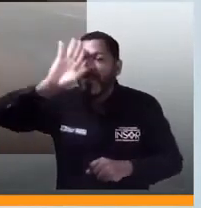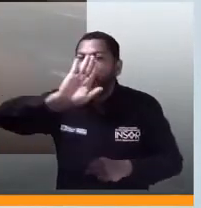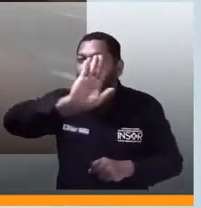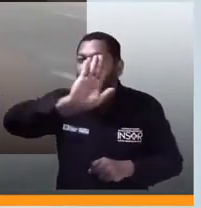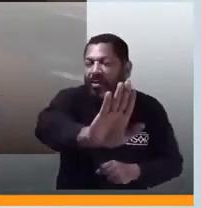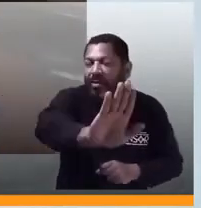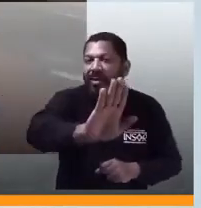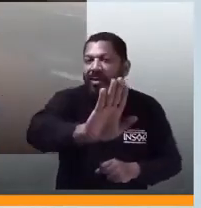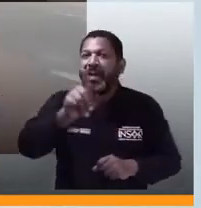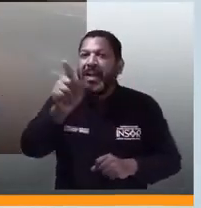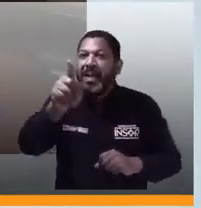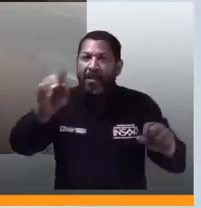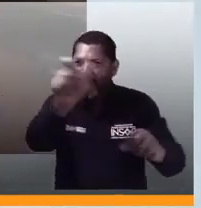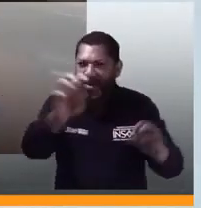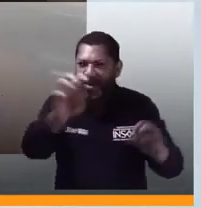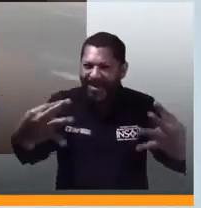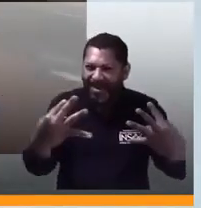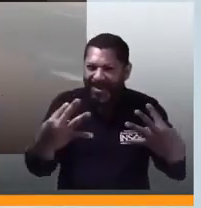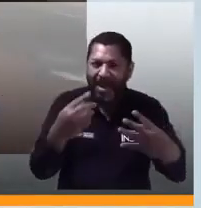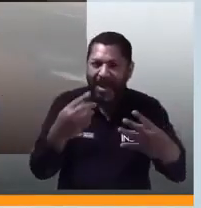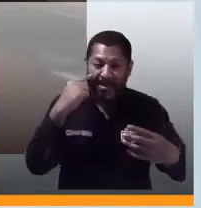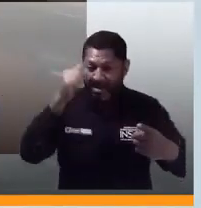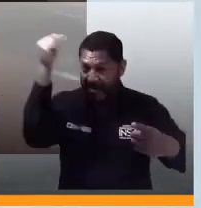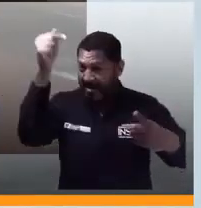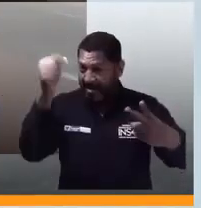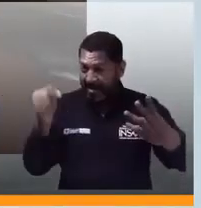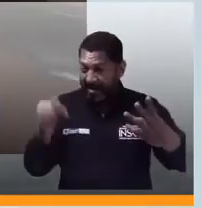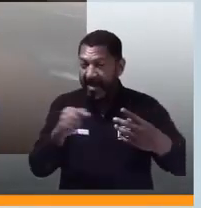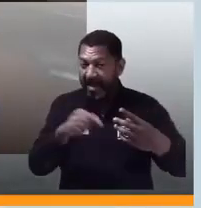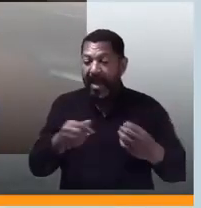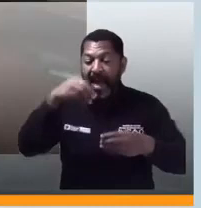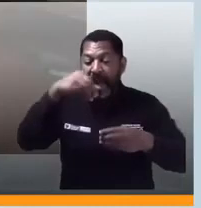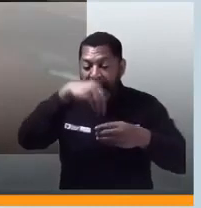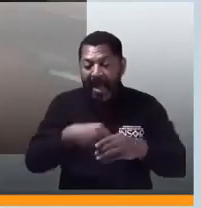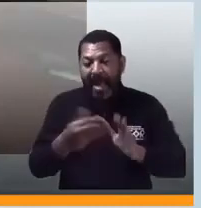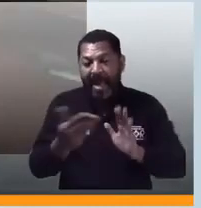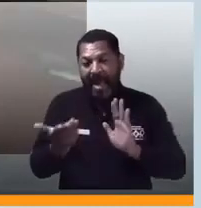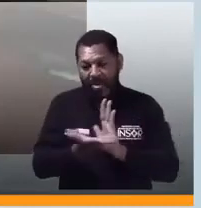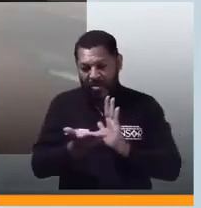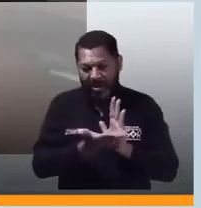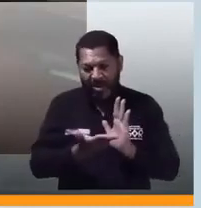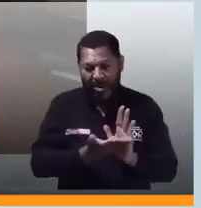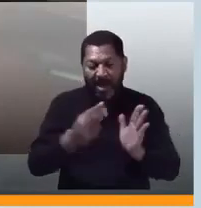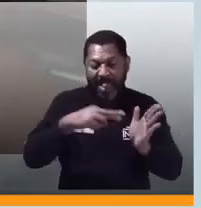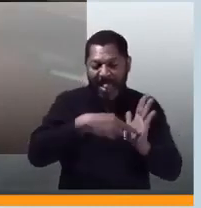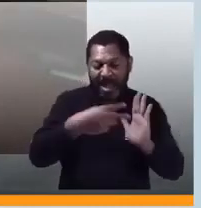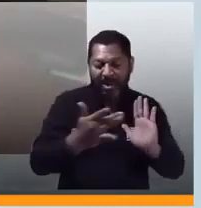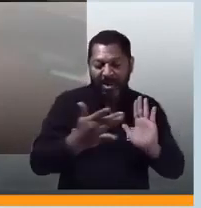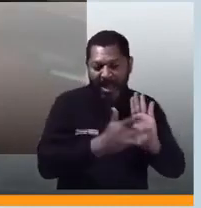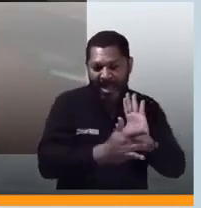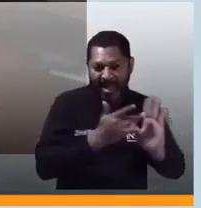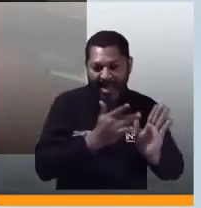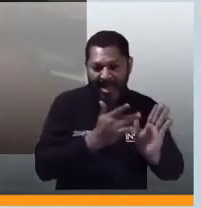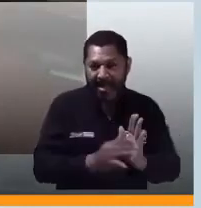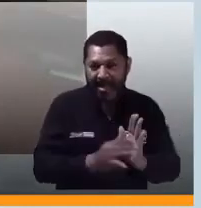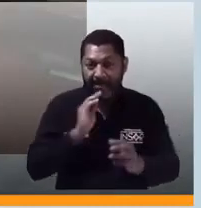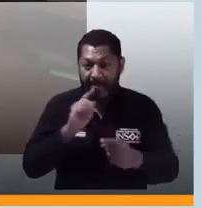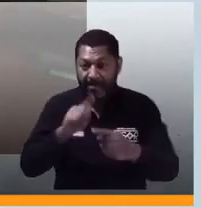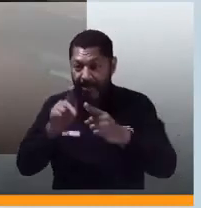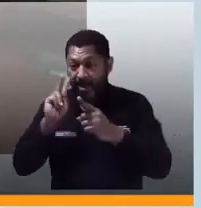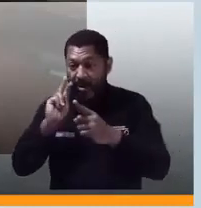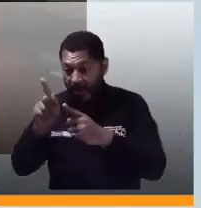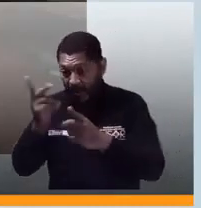que tiene para usted los siguientes aspectos en la educación mediada por tecnología. Conocer al estudiante,